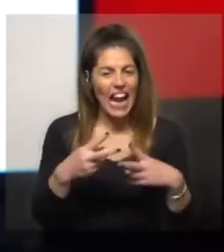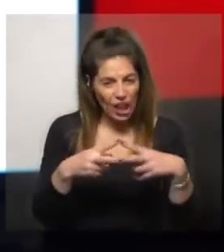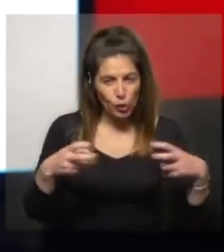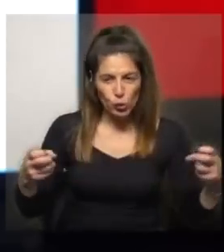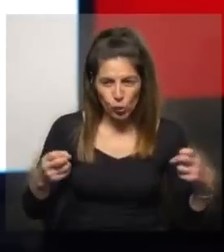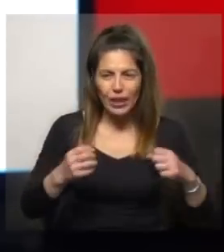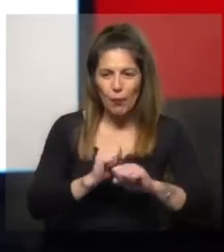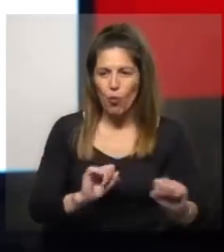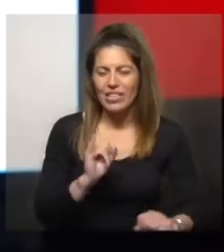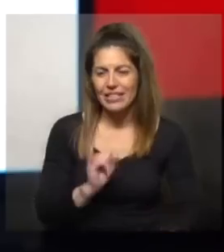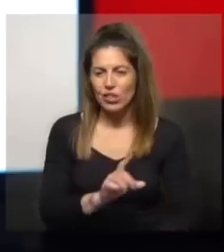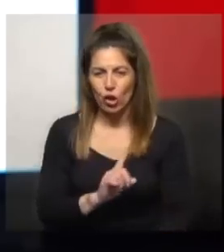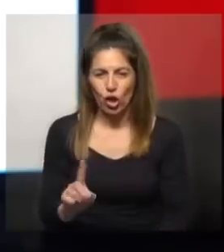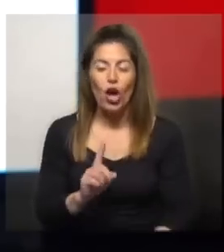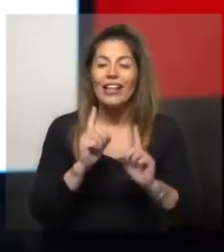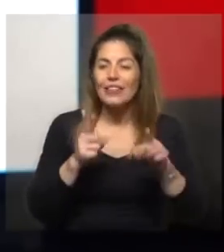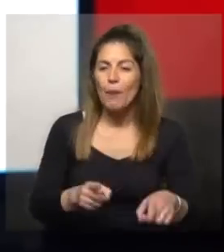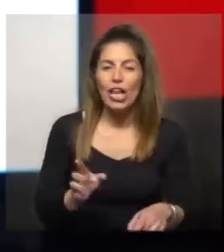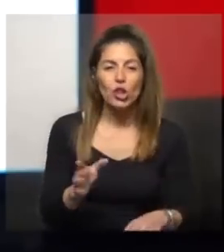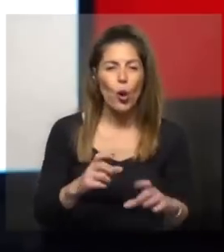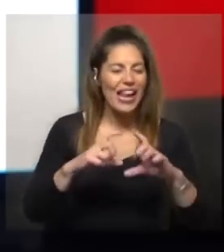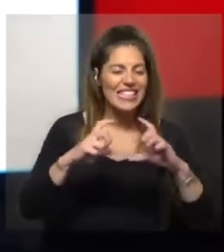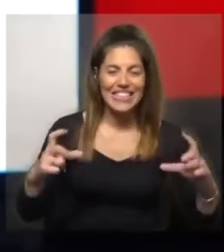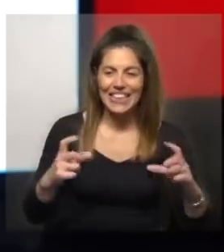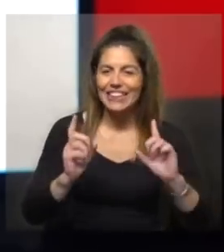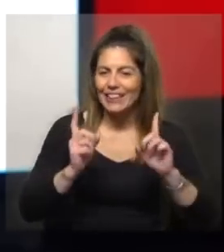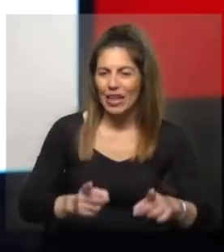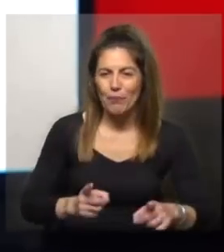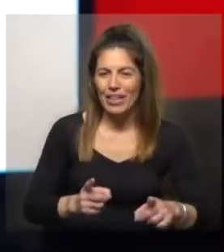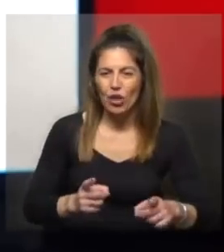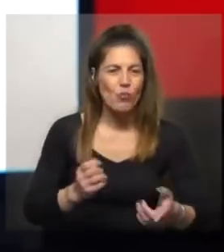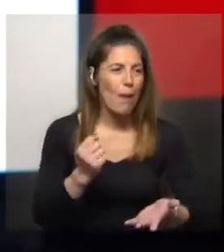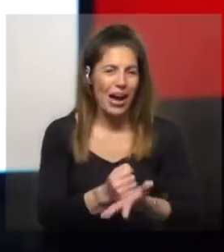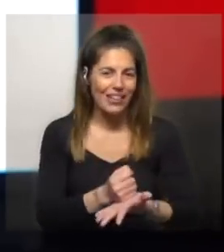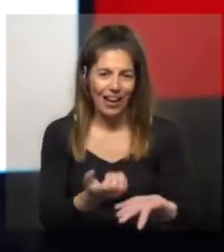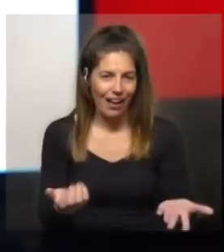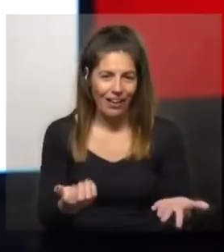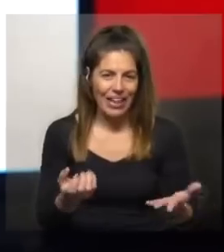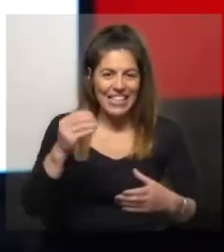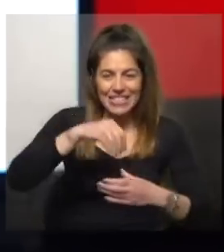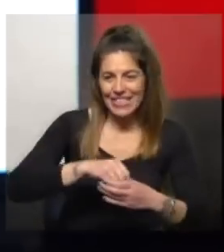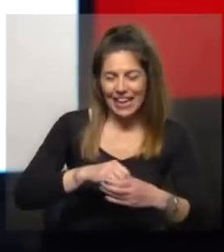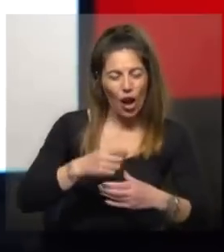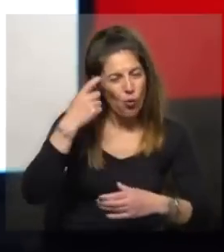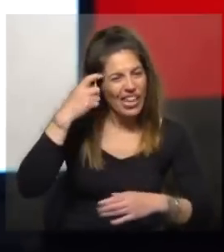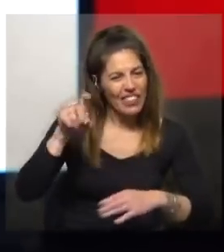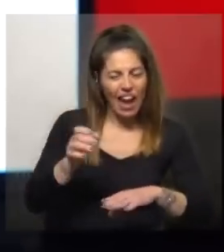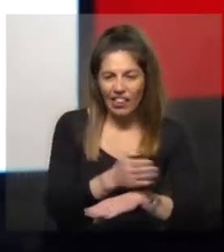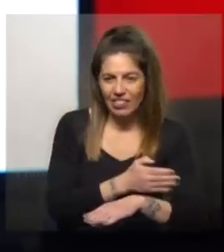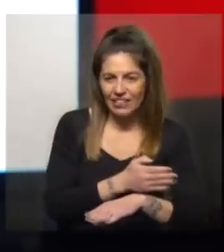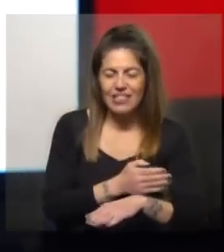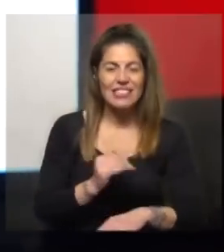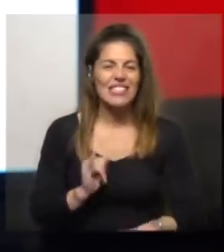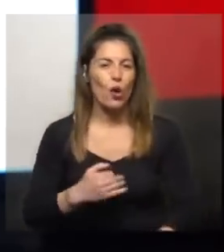de qué puede ser una cosa u otra también todas las etiquetas terminan siendo un cierre de un prejuicio o sea está bien hay un rol materno y un rol paterno